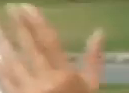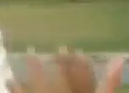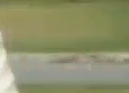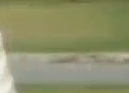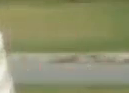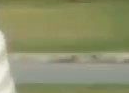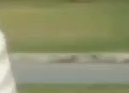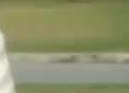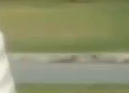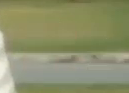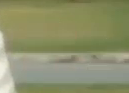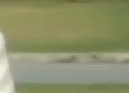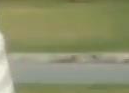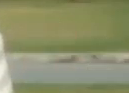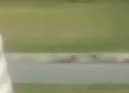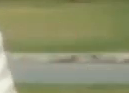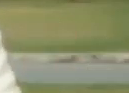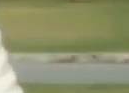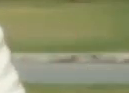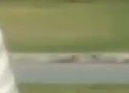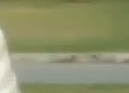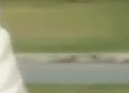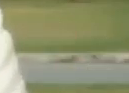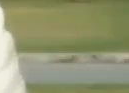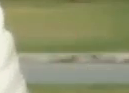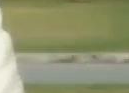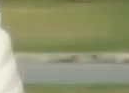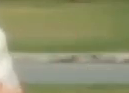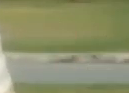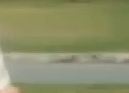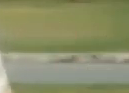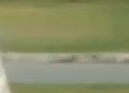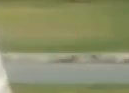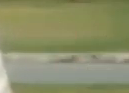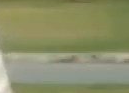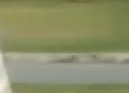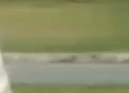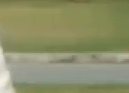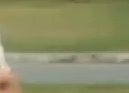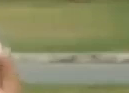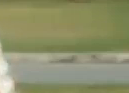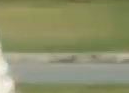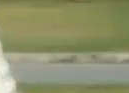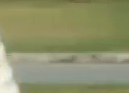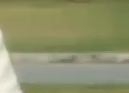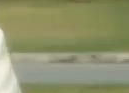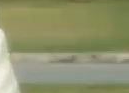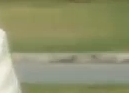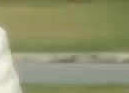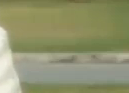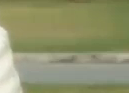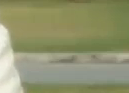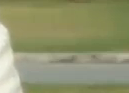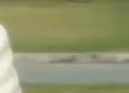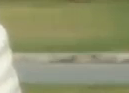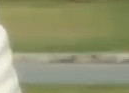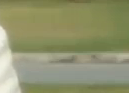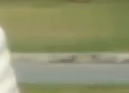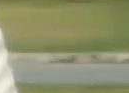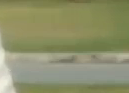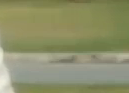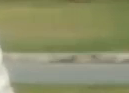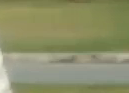actual. Mandatarios pues recordaban justamente la labor de los comandantes, y nosotros queremos compartir con ustedes ese primer encuentro,